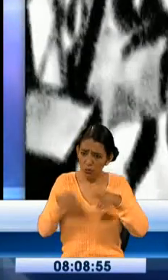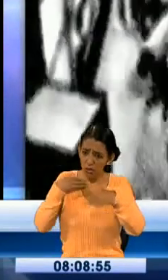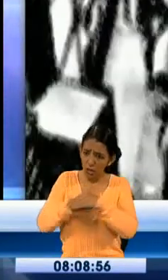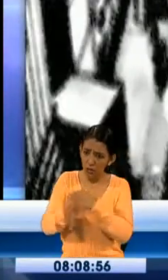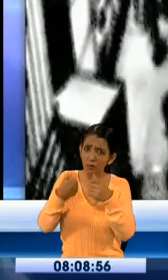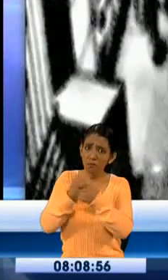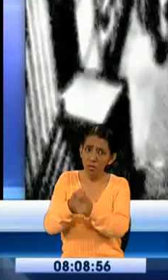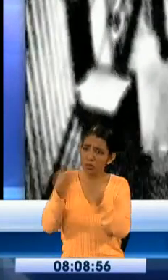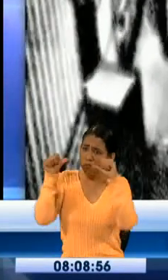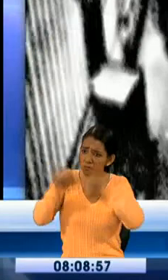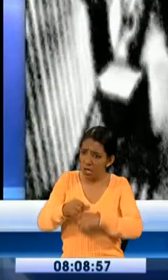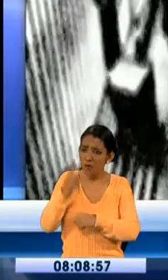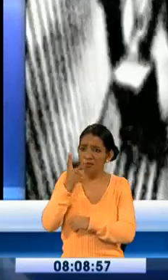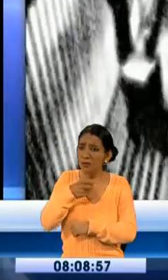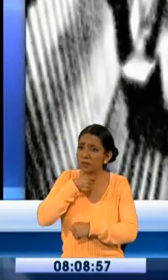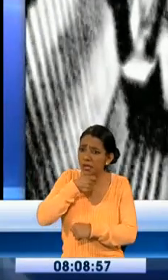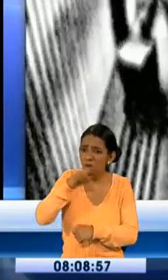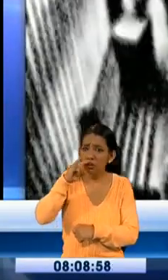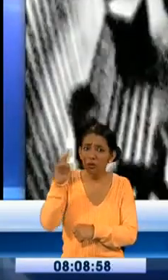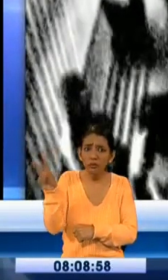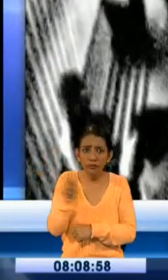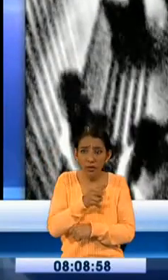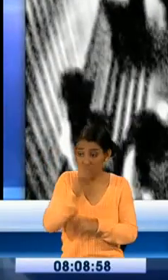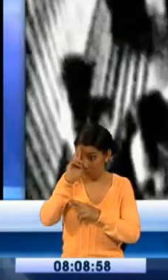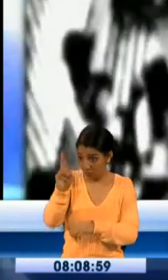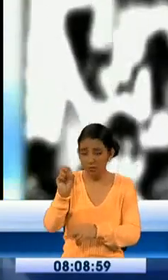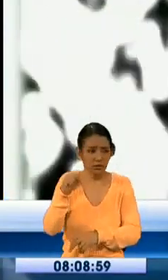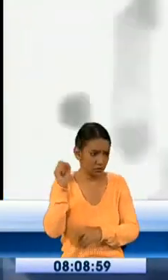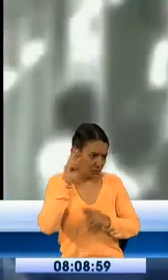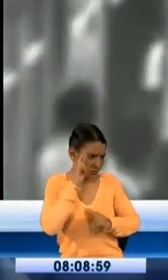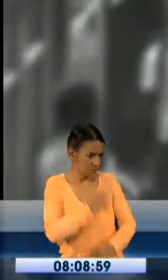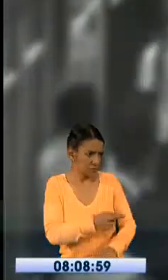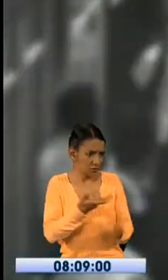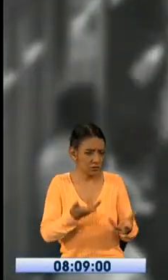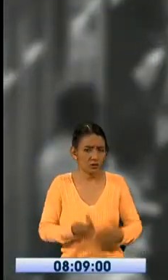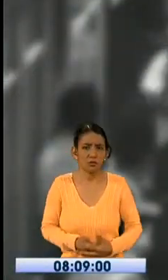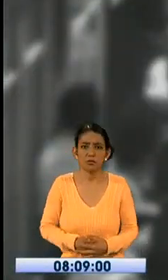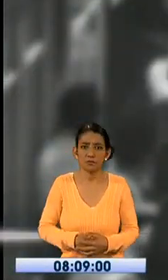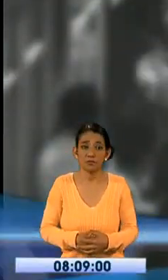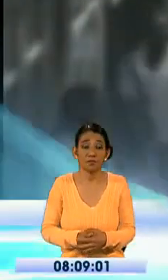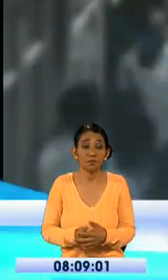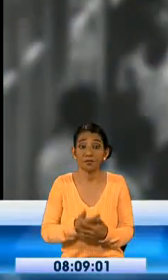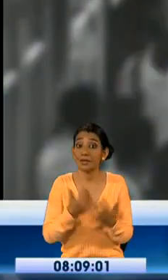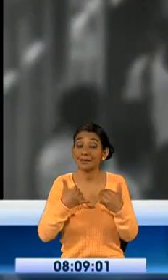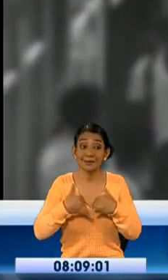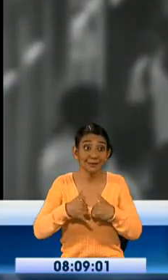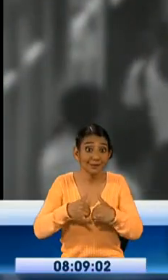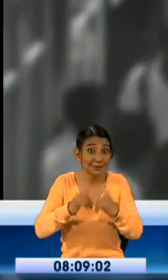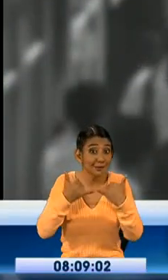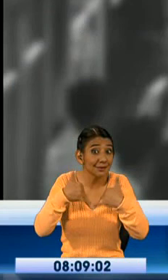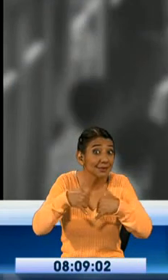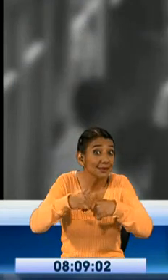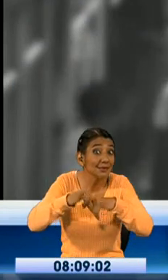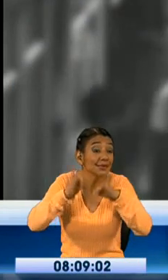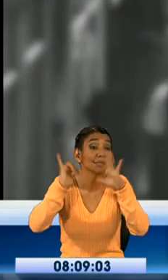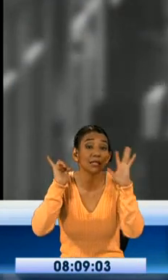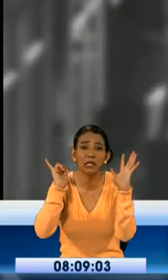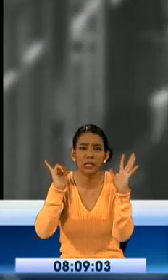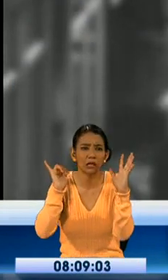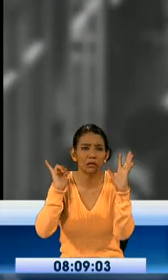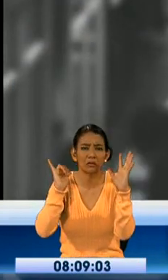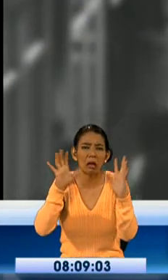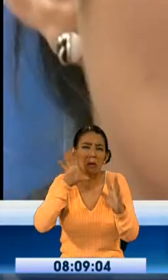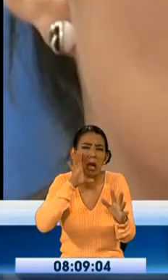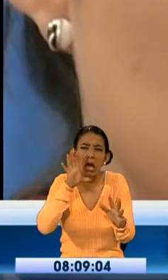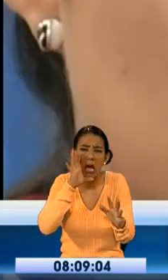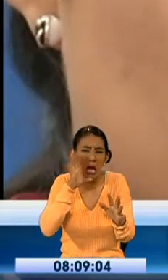y ven todas esas cosas. Hay que respetar. Hay que respetar. Y de persistir estas situaciones de indisciplina y violencia,